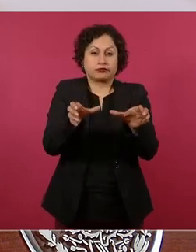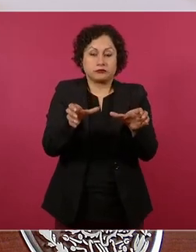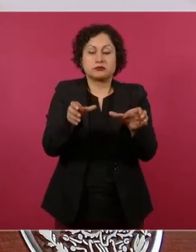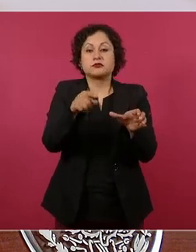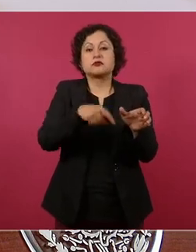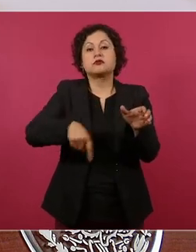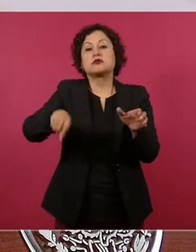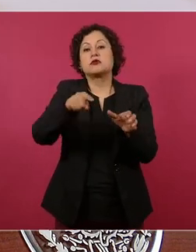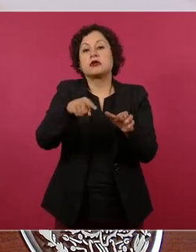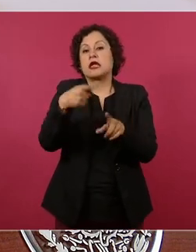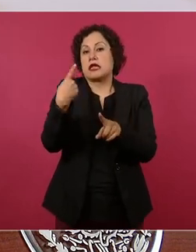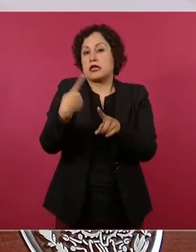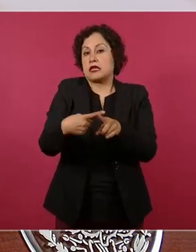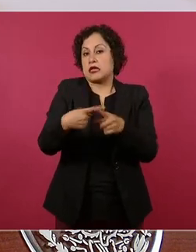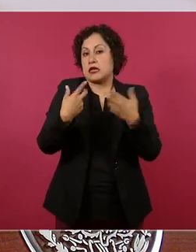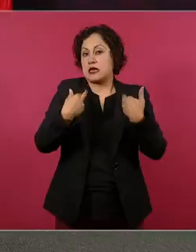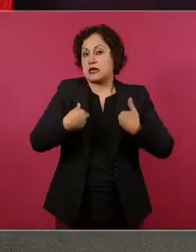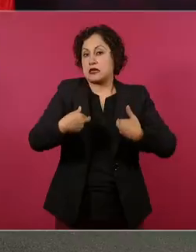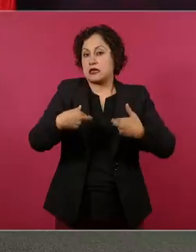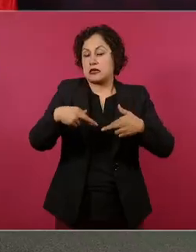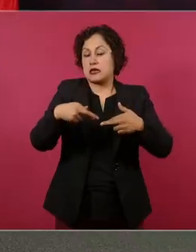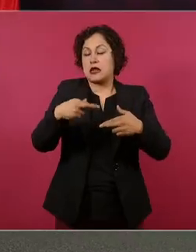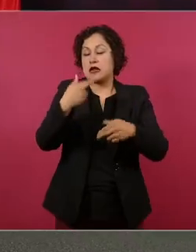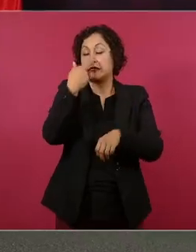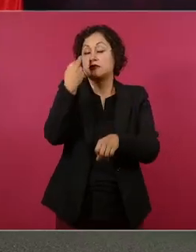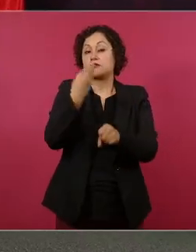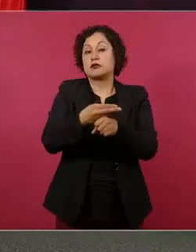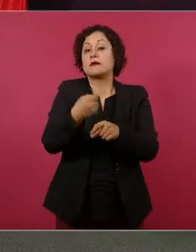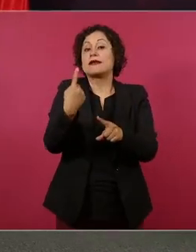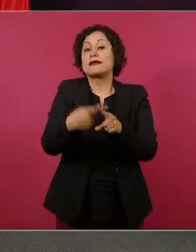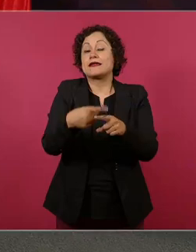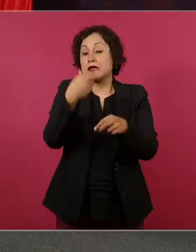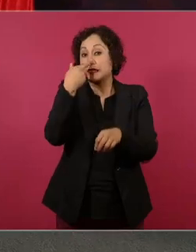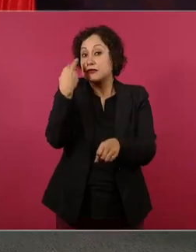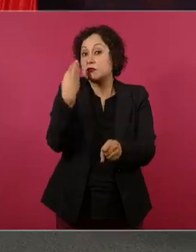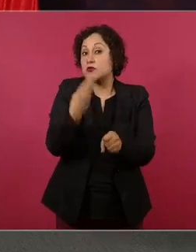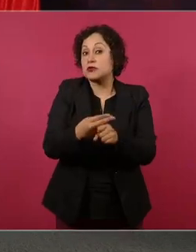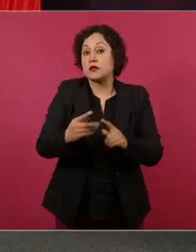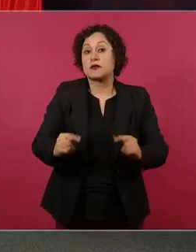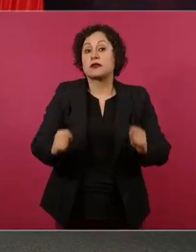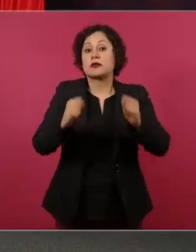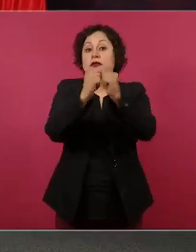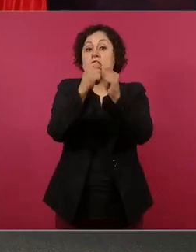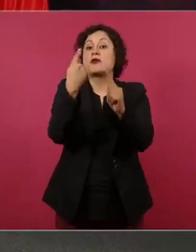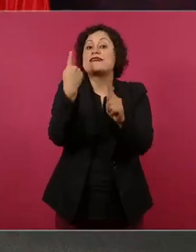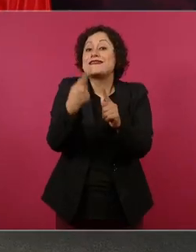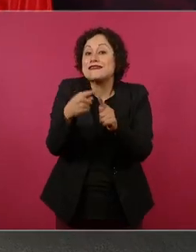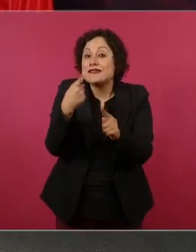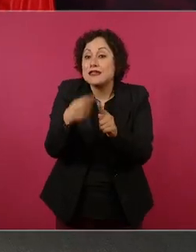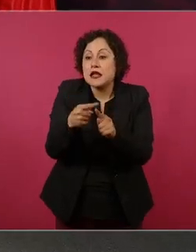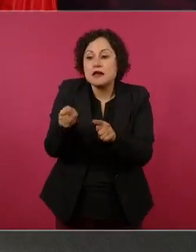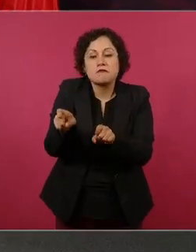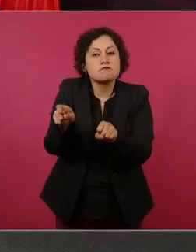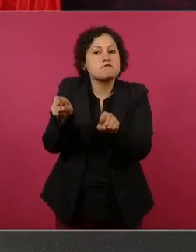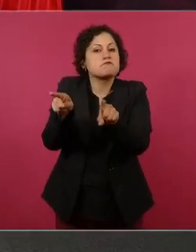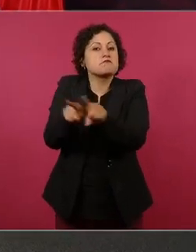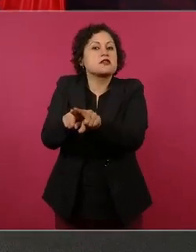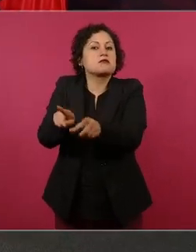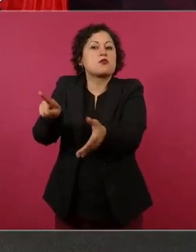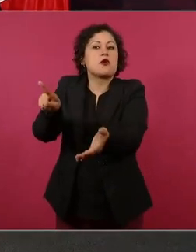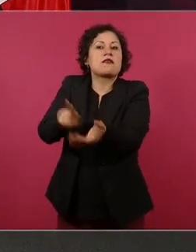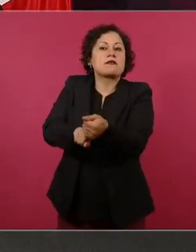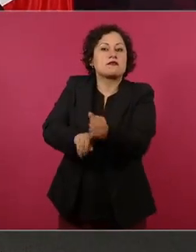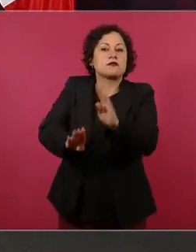o los responsables de la represión en Tlatelolco habían sido miembros del Estado